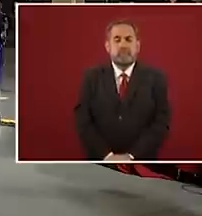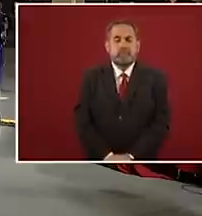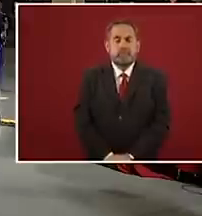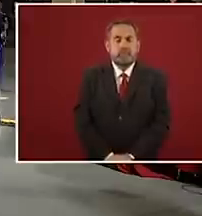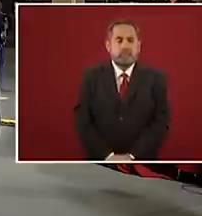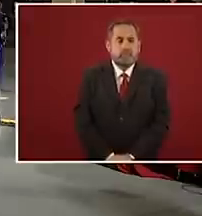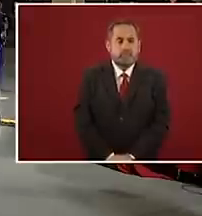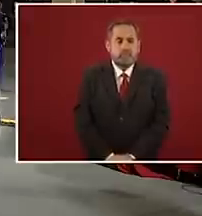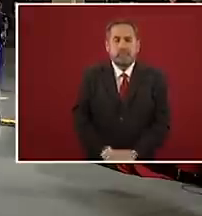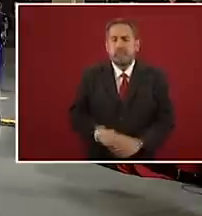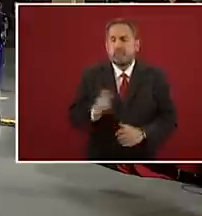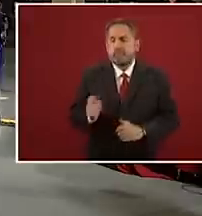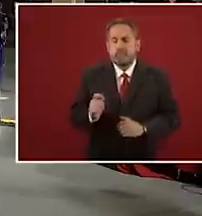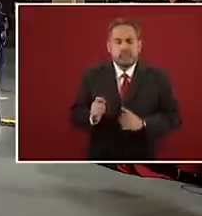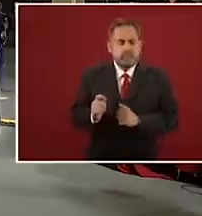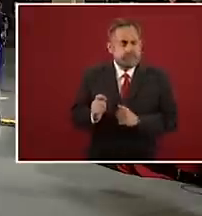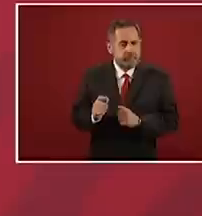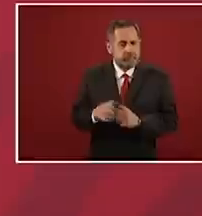Terminando